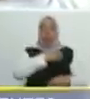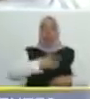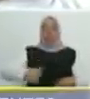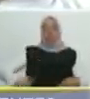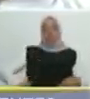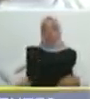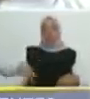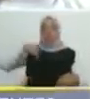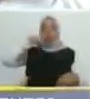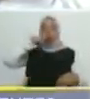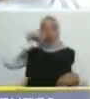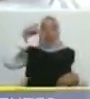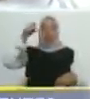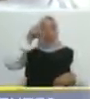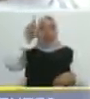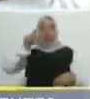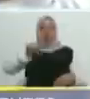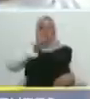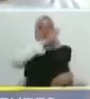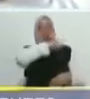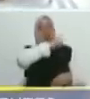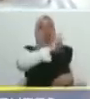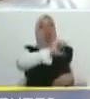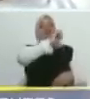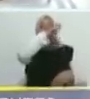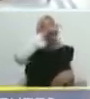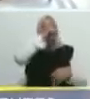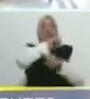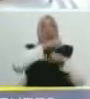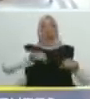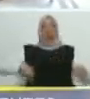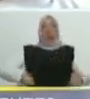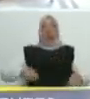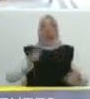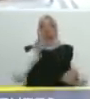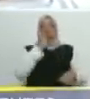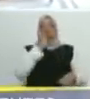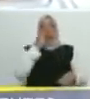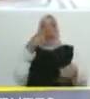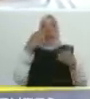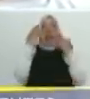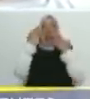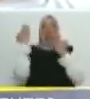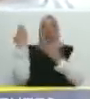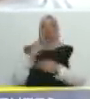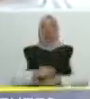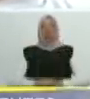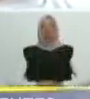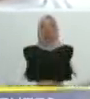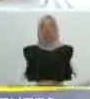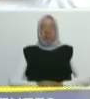en jefe de la Fuerza Armada Nacional Bolivariana, Nicolás Maduro Moros.